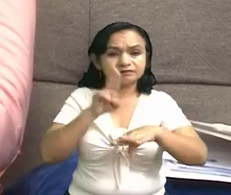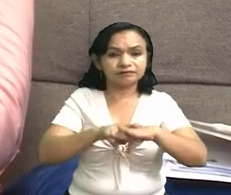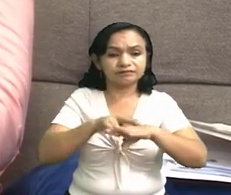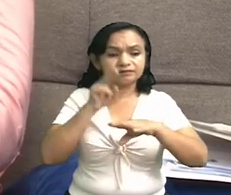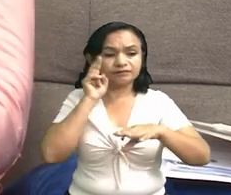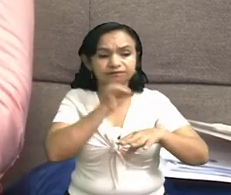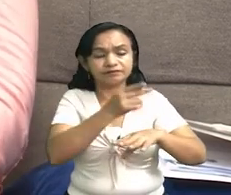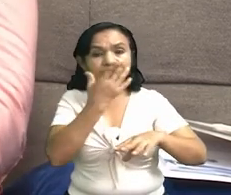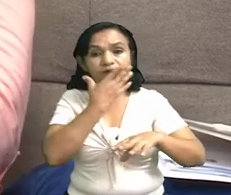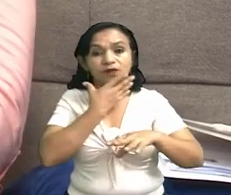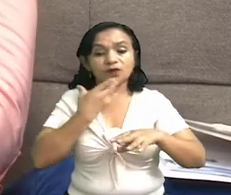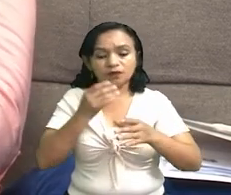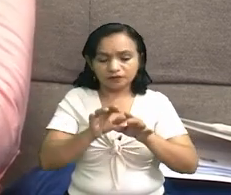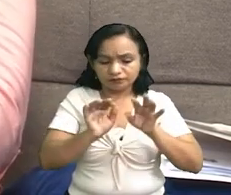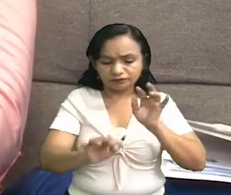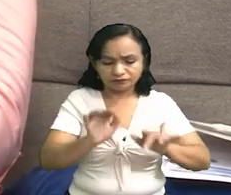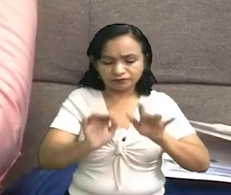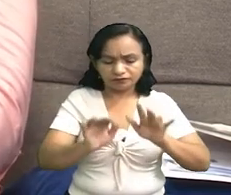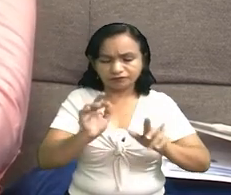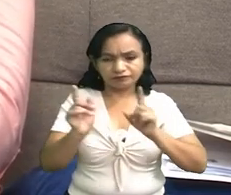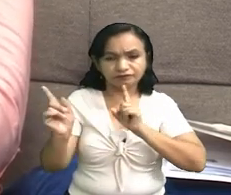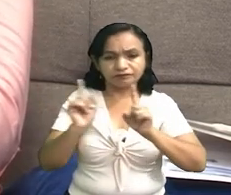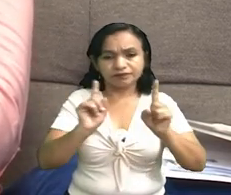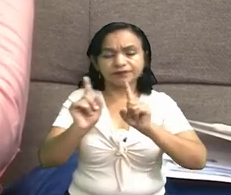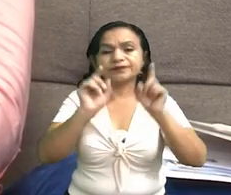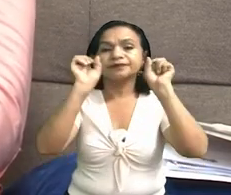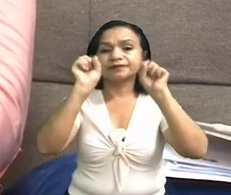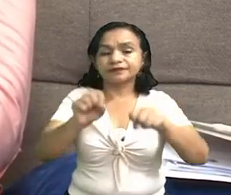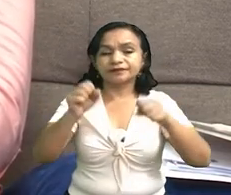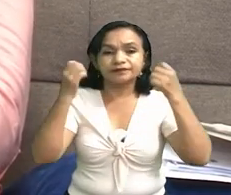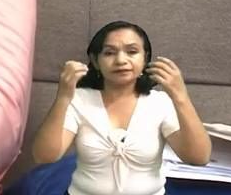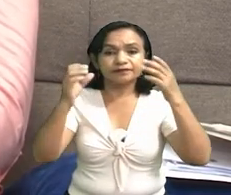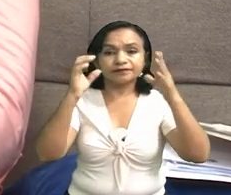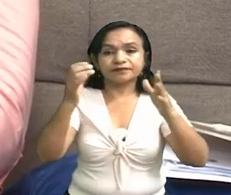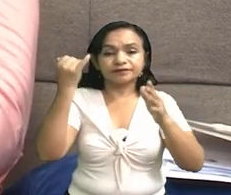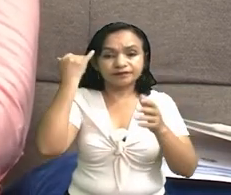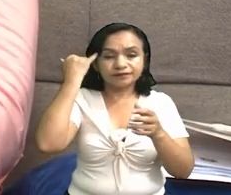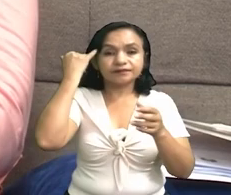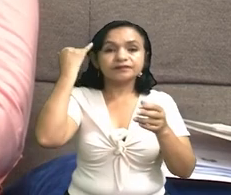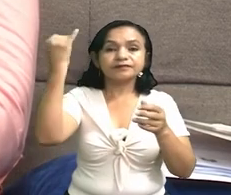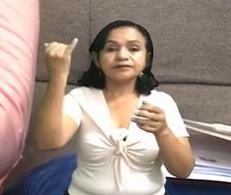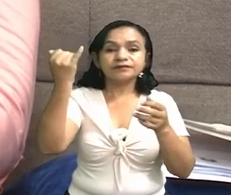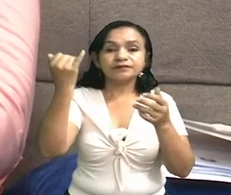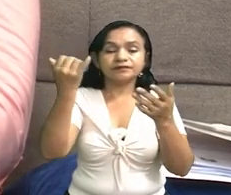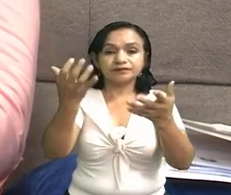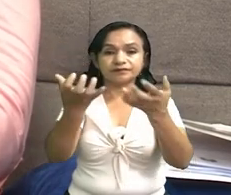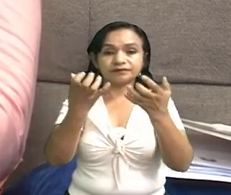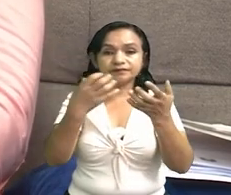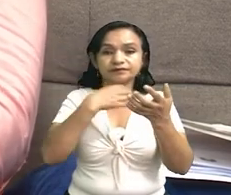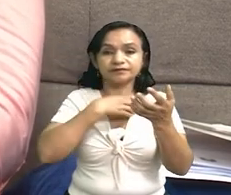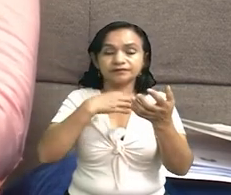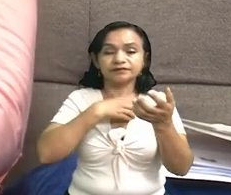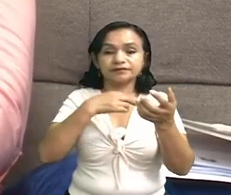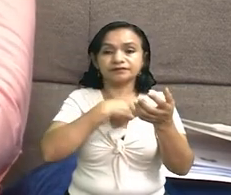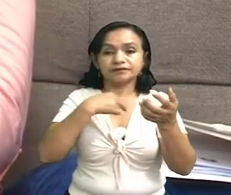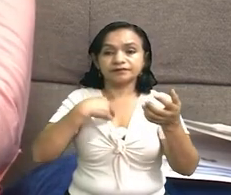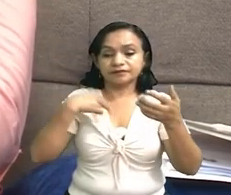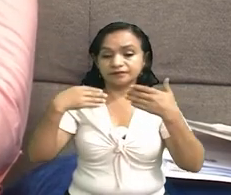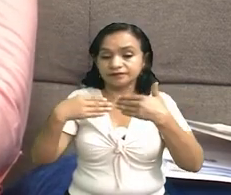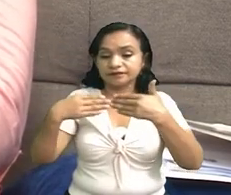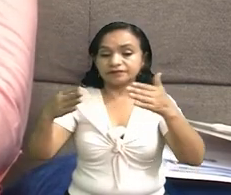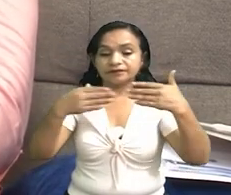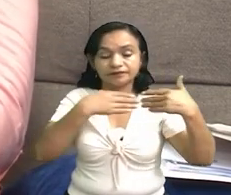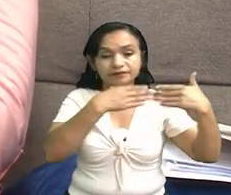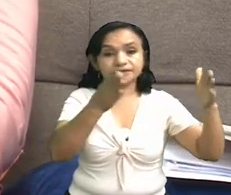se demuestra que hay mucha competencia, mucha capacidad, mucha creación. Entonces, el interés nuestro también es de que se le abran puertas a